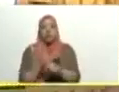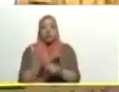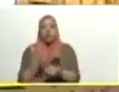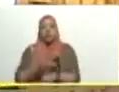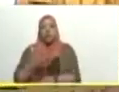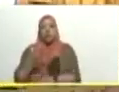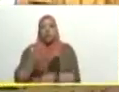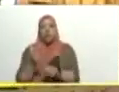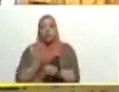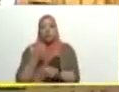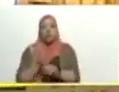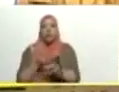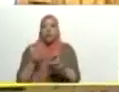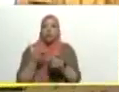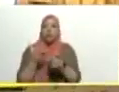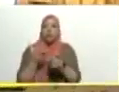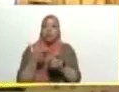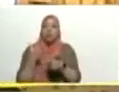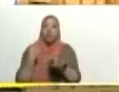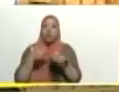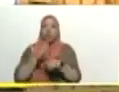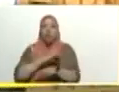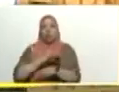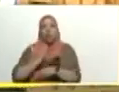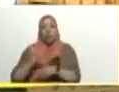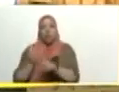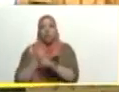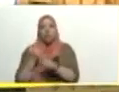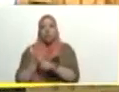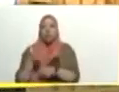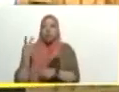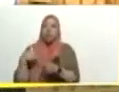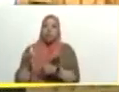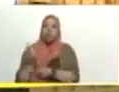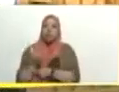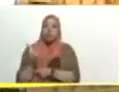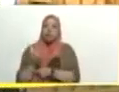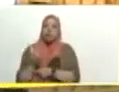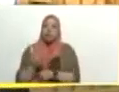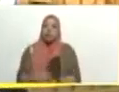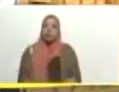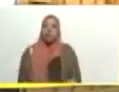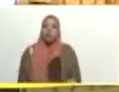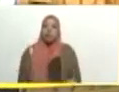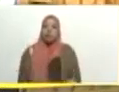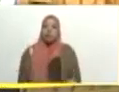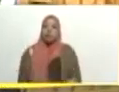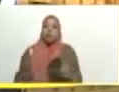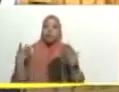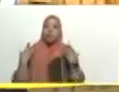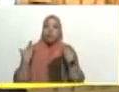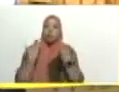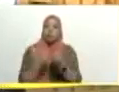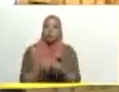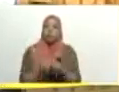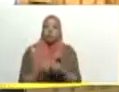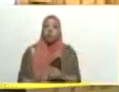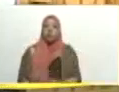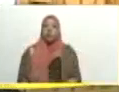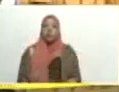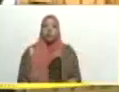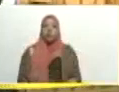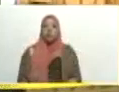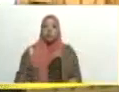más importantes de gas en el Caribe Oriental venezolano, vamos a producir gas juntos, Trinidad y